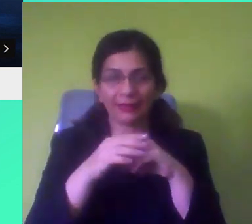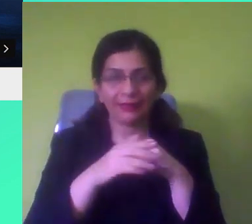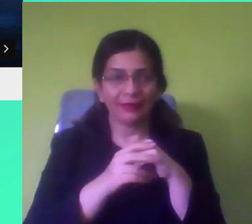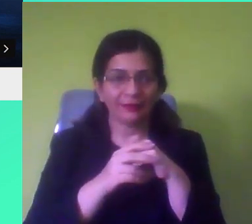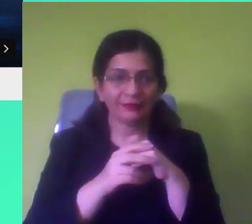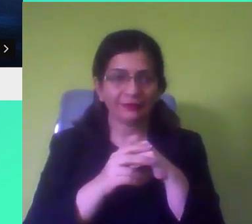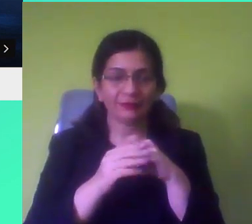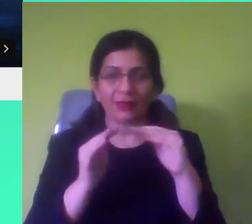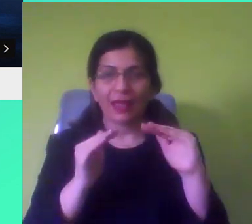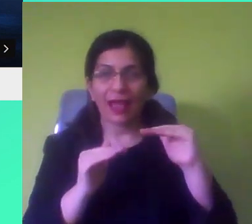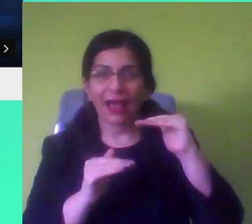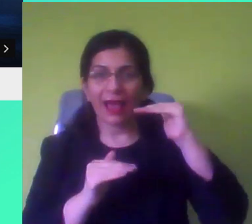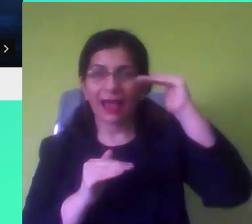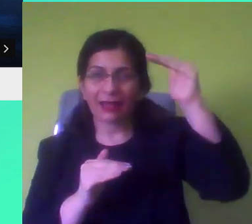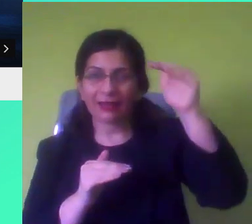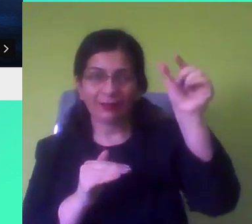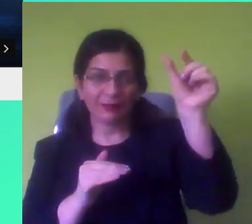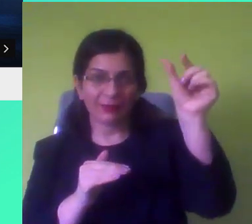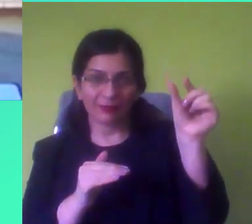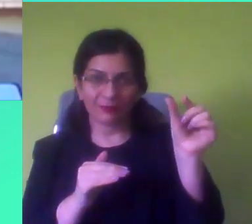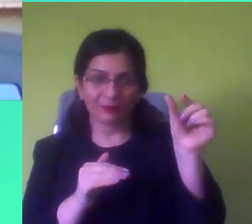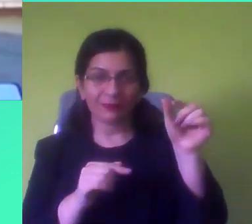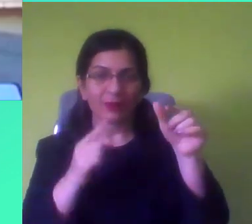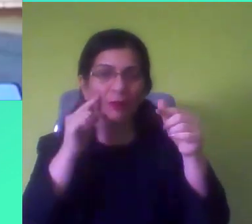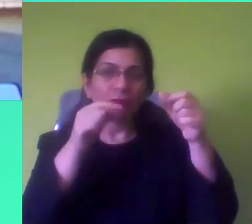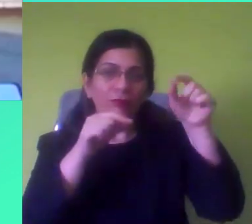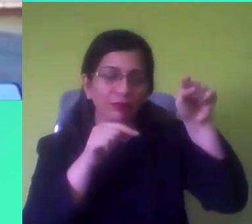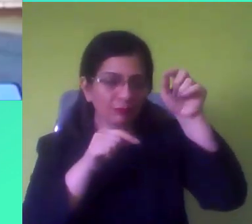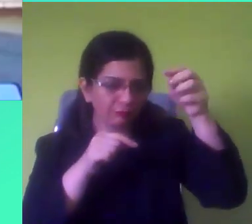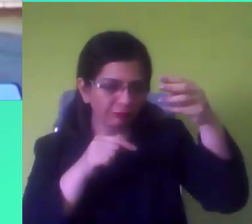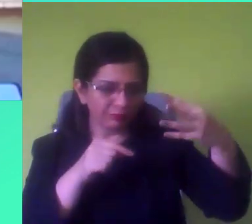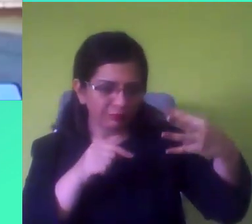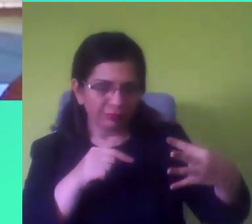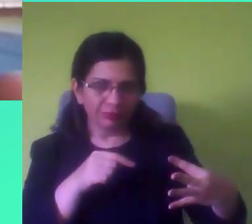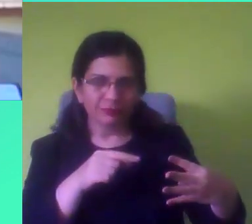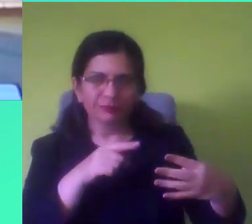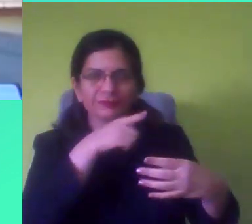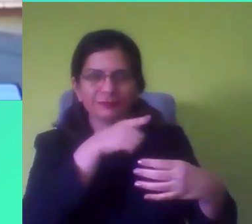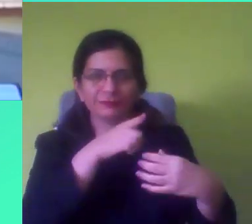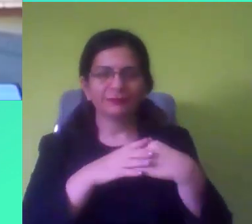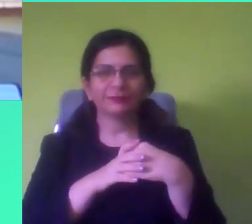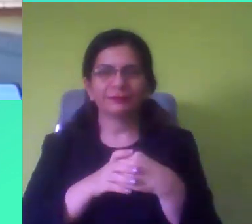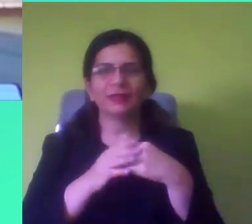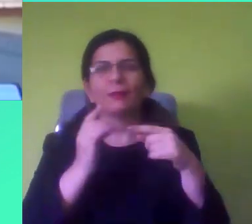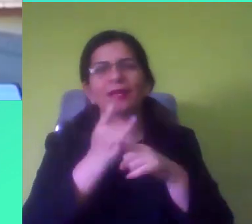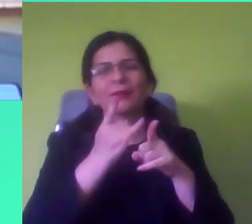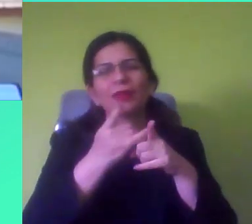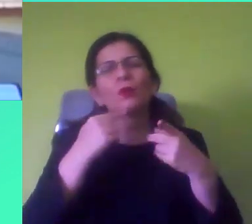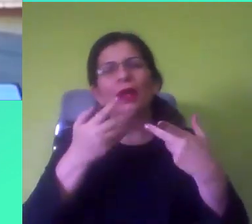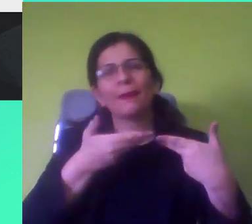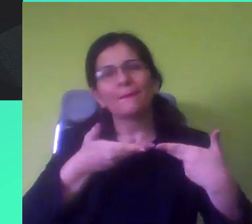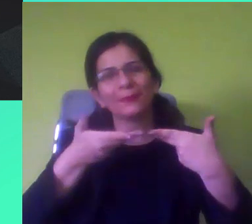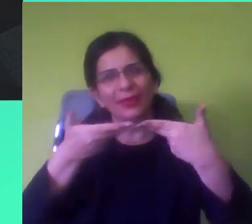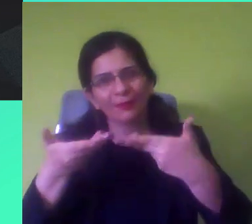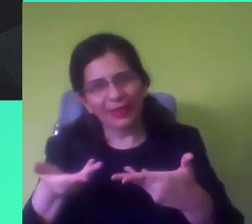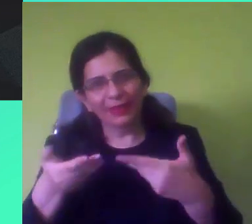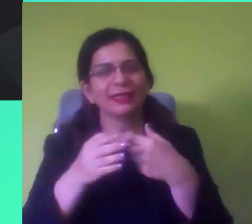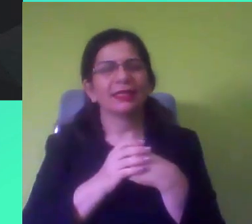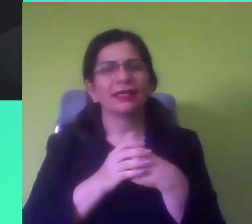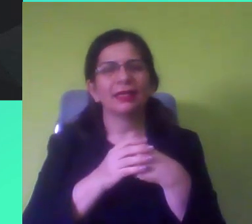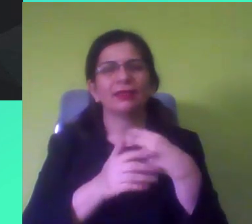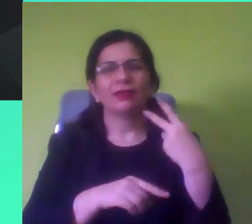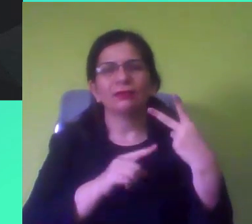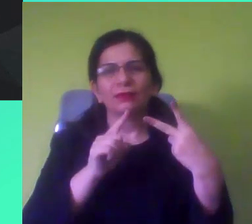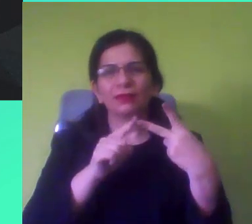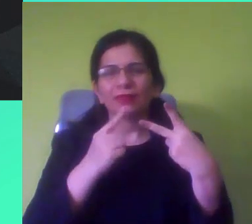van a ver un menú en la parte superior, y si hacen un scroll hacia abajo, lo primero que van a ver es un mensaje de bienvenida y un mensaje claro